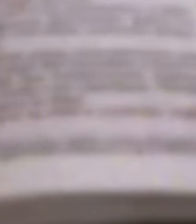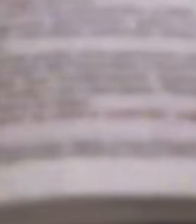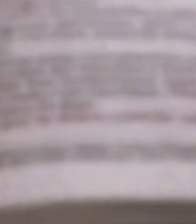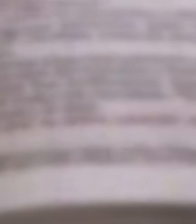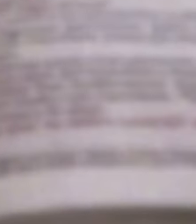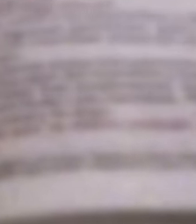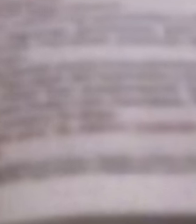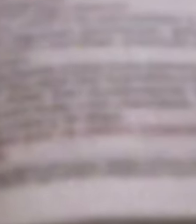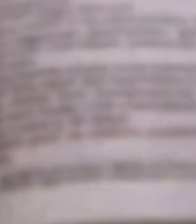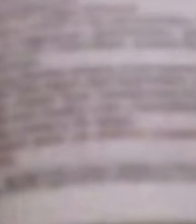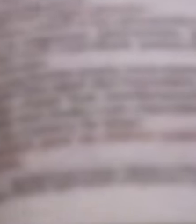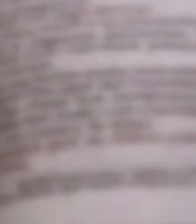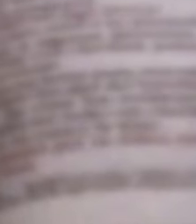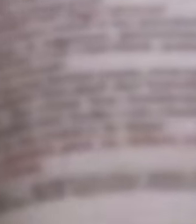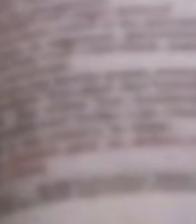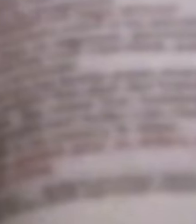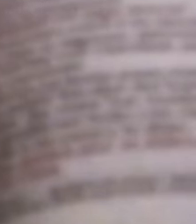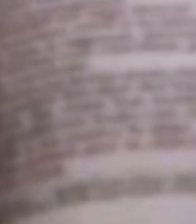yo...